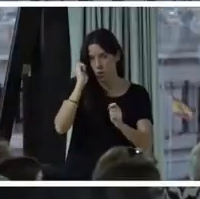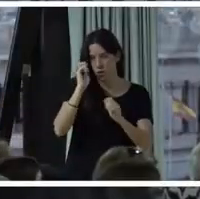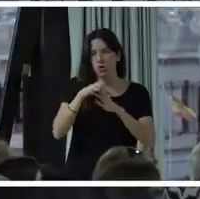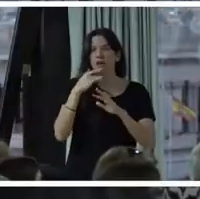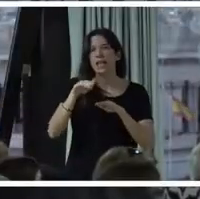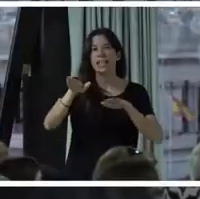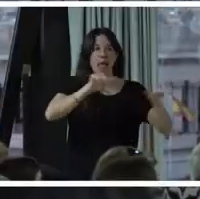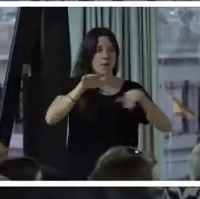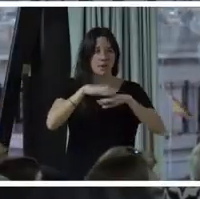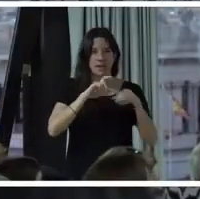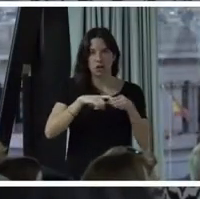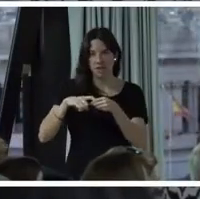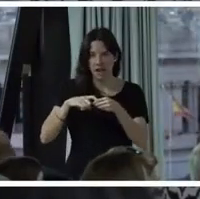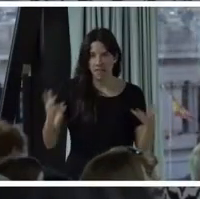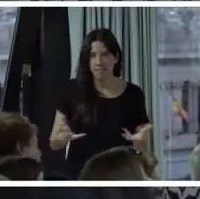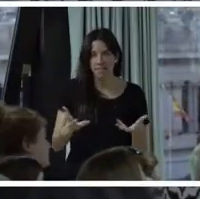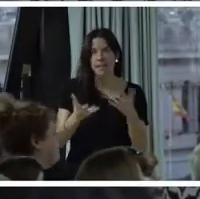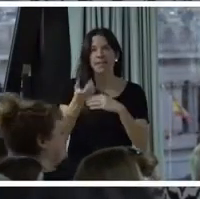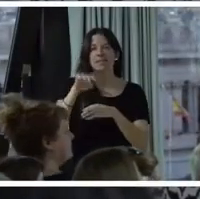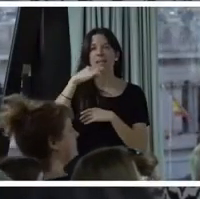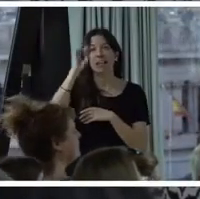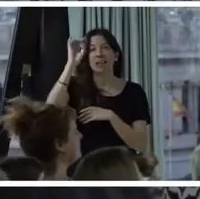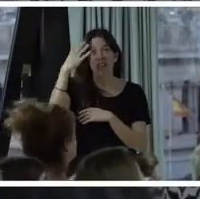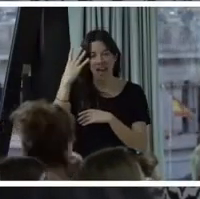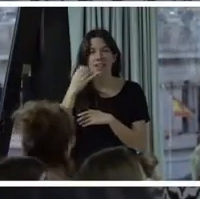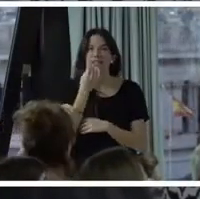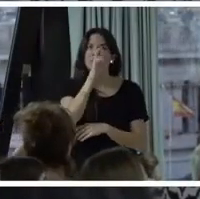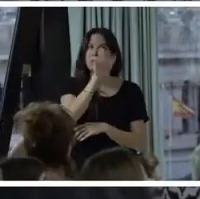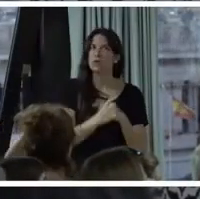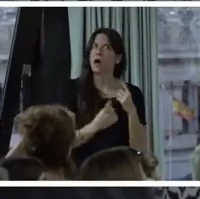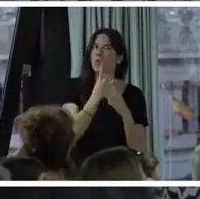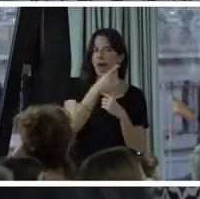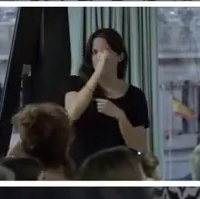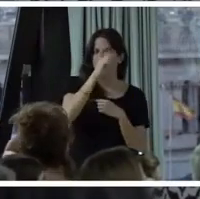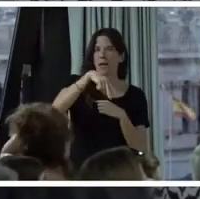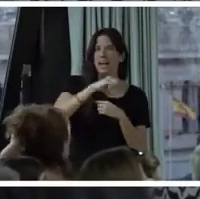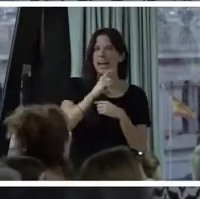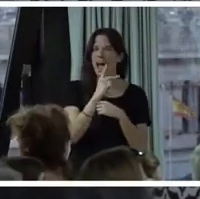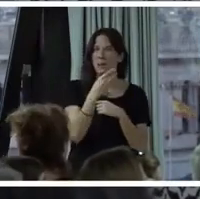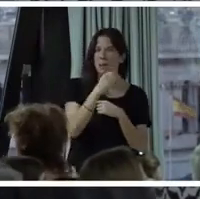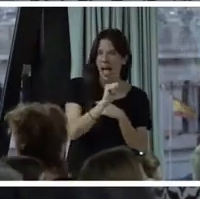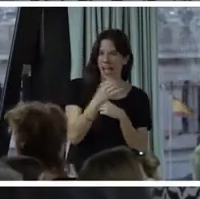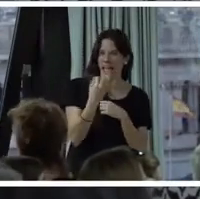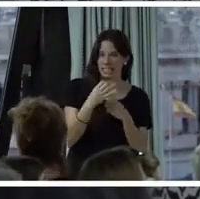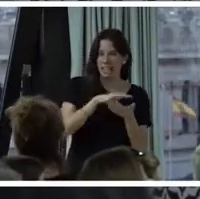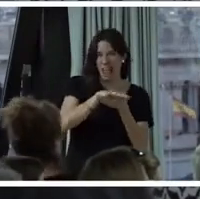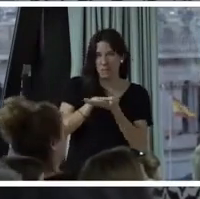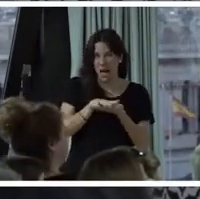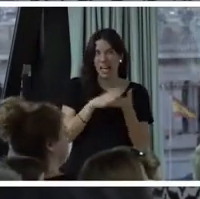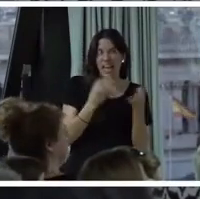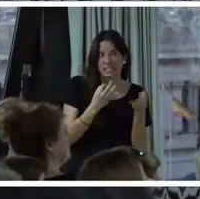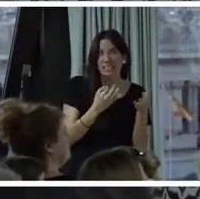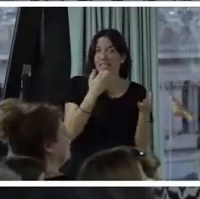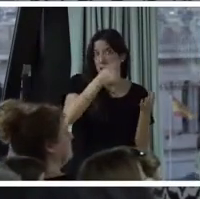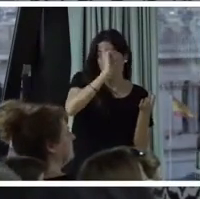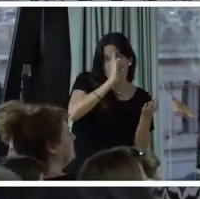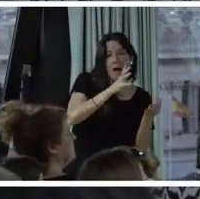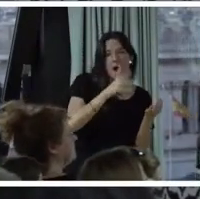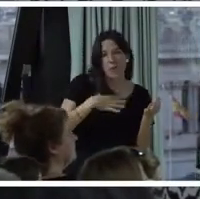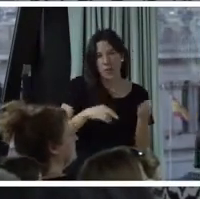a la solidaridad y con esa idea no de que si alguien no sabía lo que era una naba ahora la puede estar viendo y viviendo Por